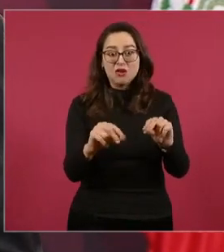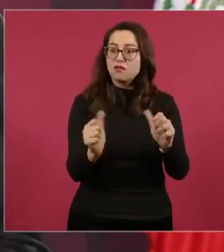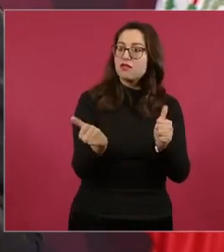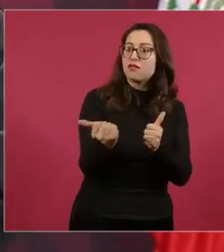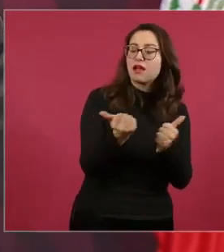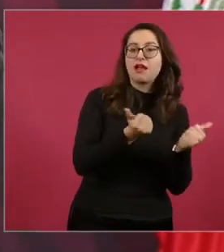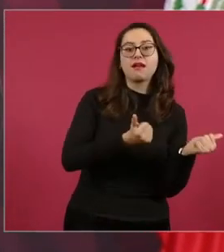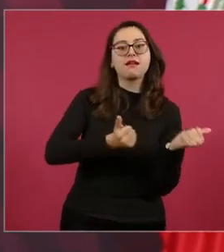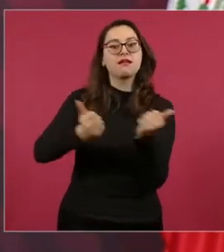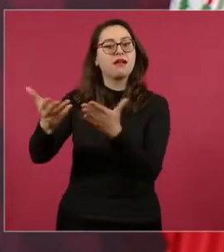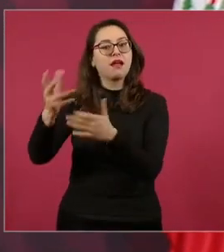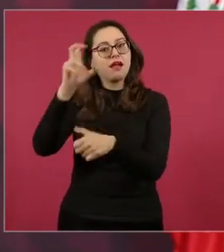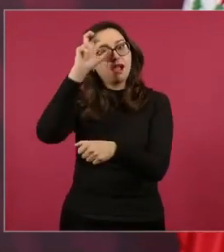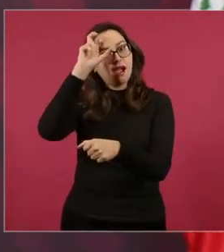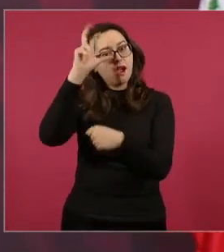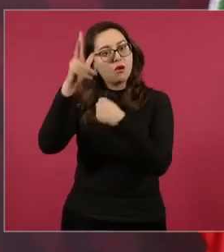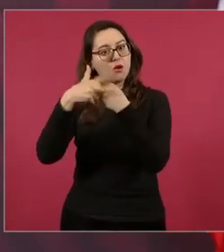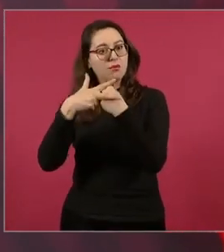Es una